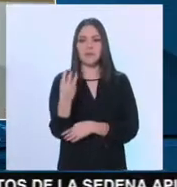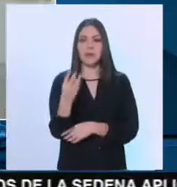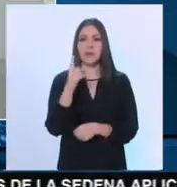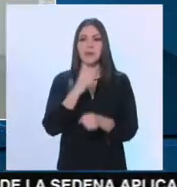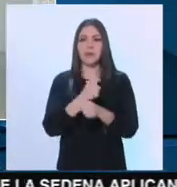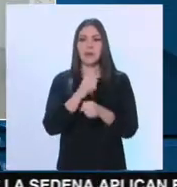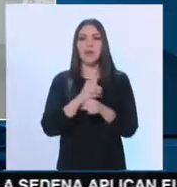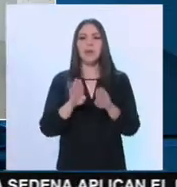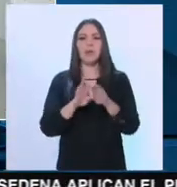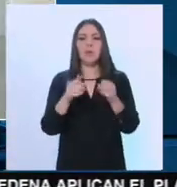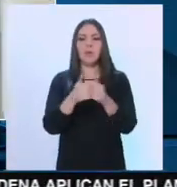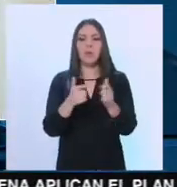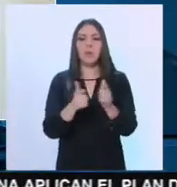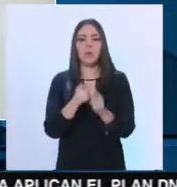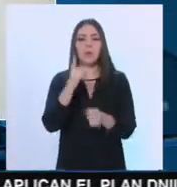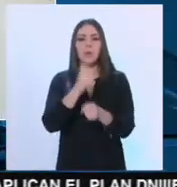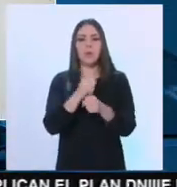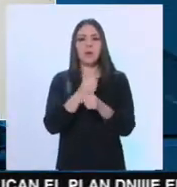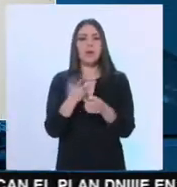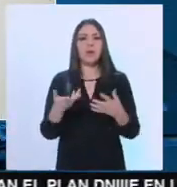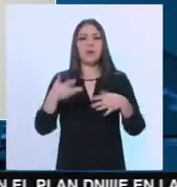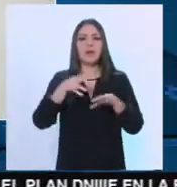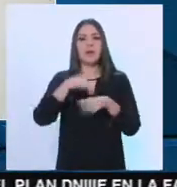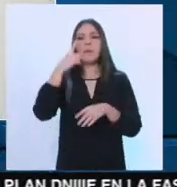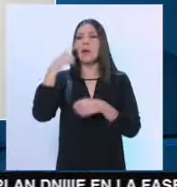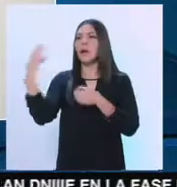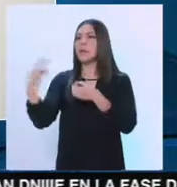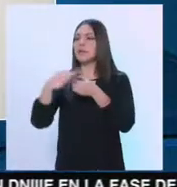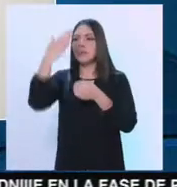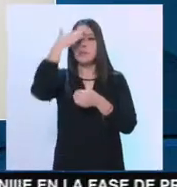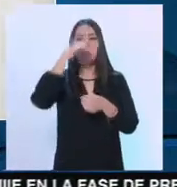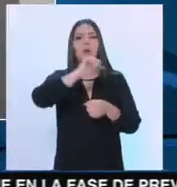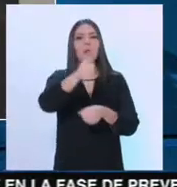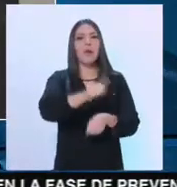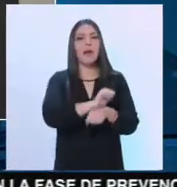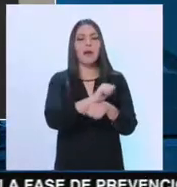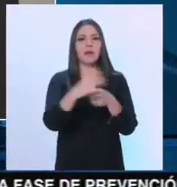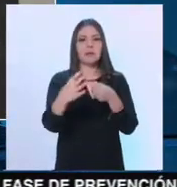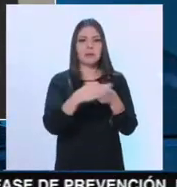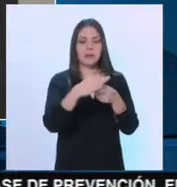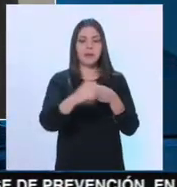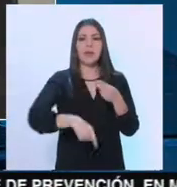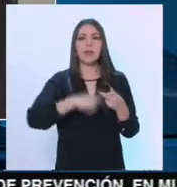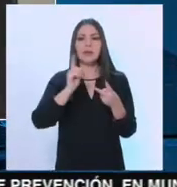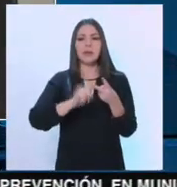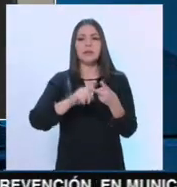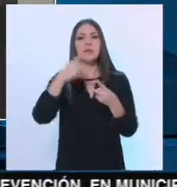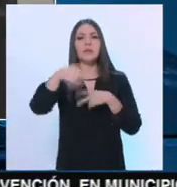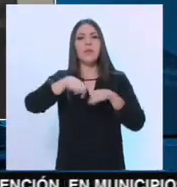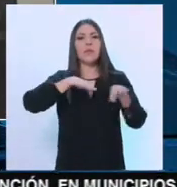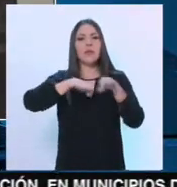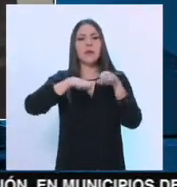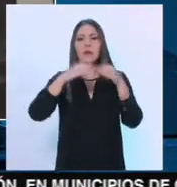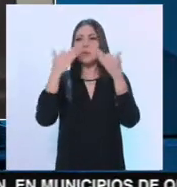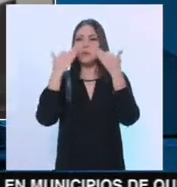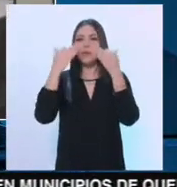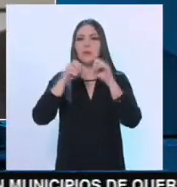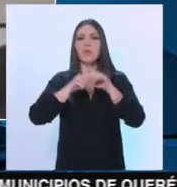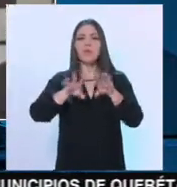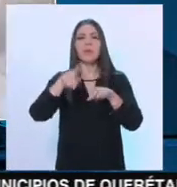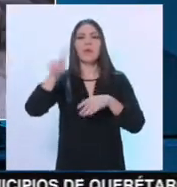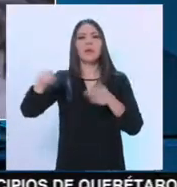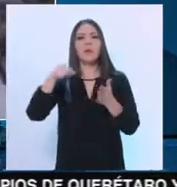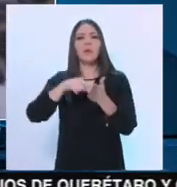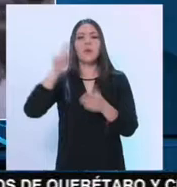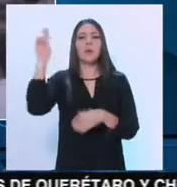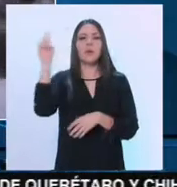del grupo, donde se abordan sus vínculos con otros artistas. En el segundo bloque se exhiben sus trabajos en la Universidad de Puebla, y en el